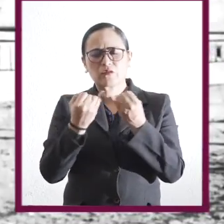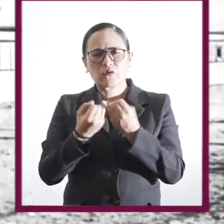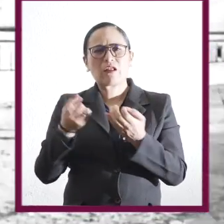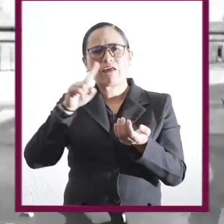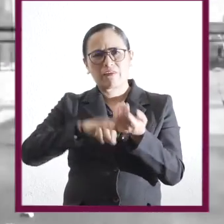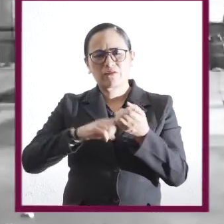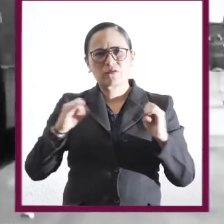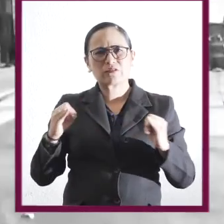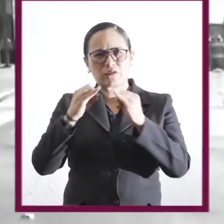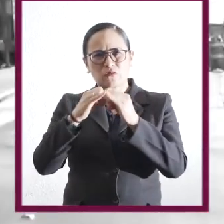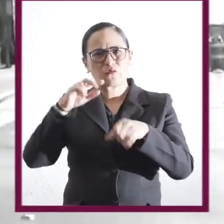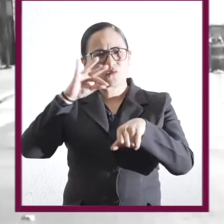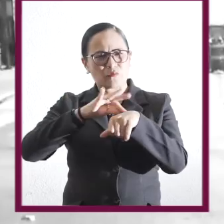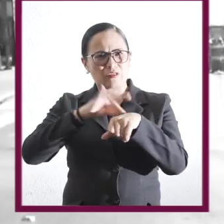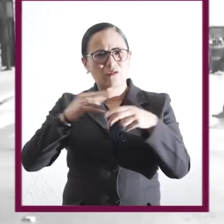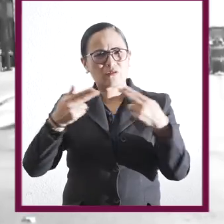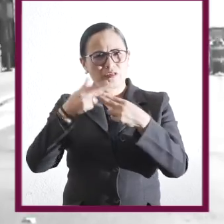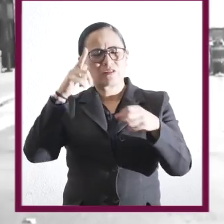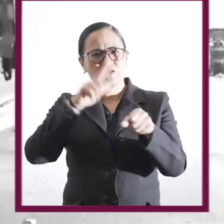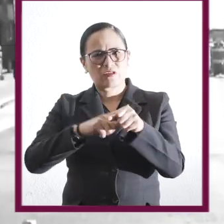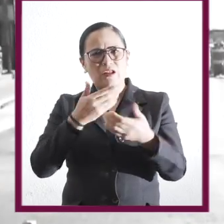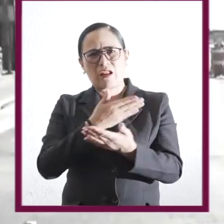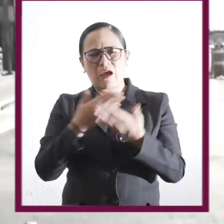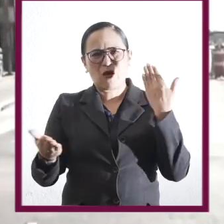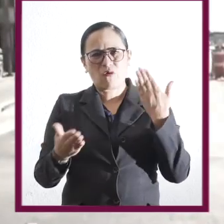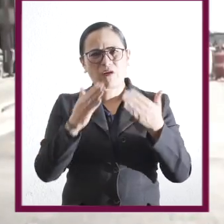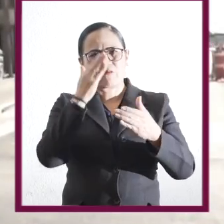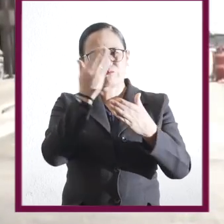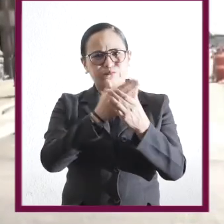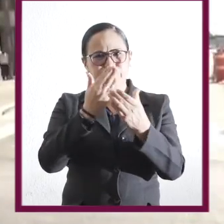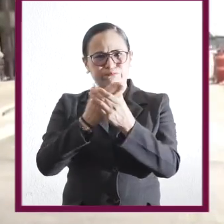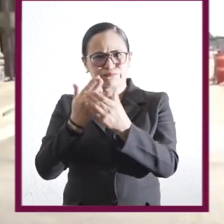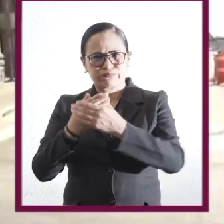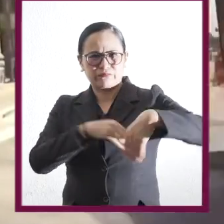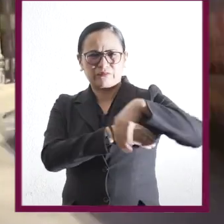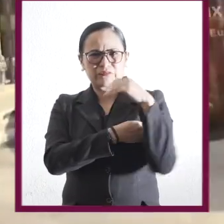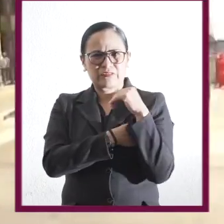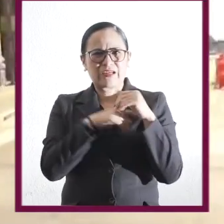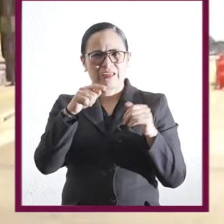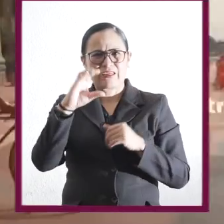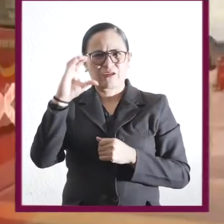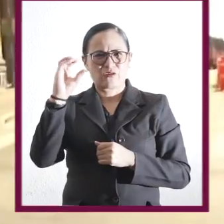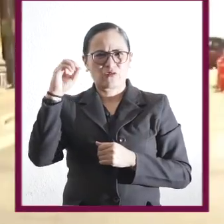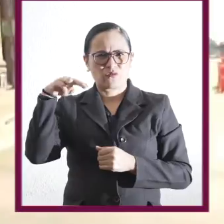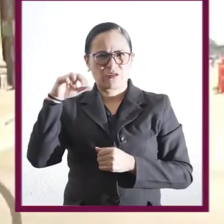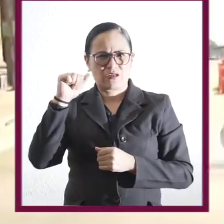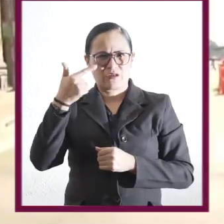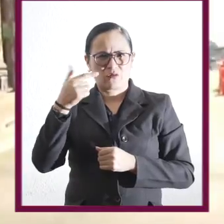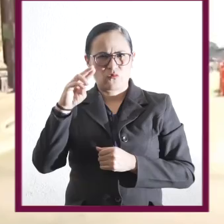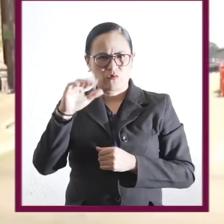Instituto Médico Nacional. Actualmente es el archivo histórico de la Comisión Nacional del Agua.